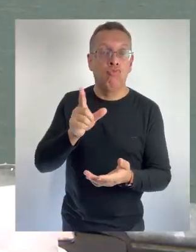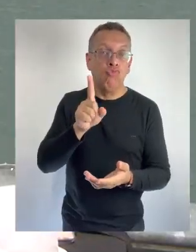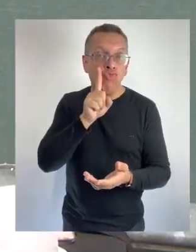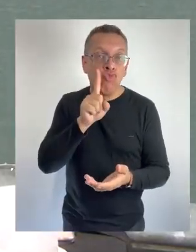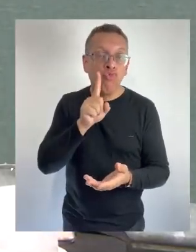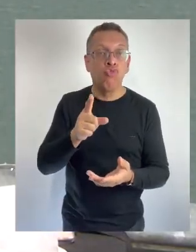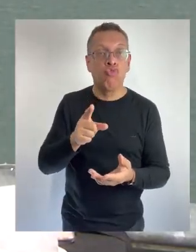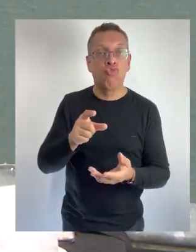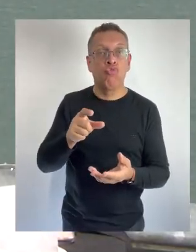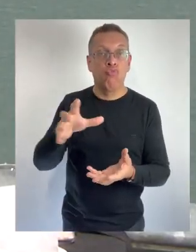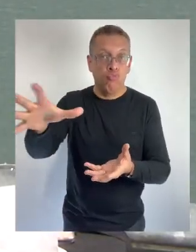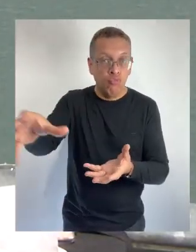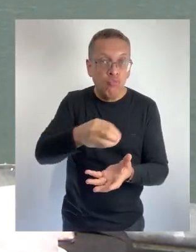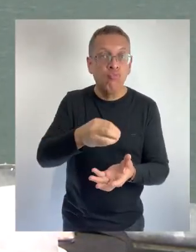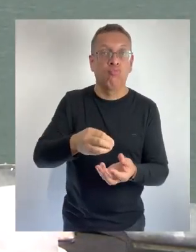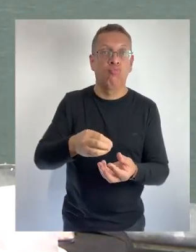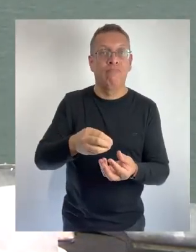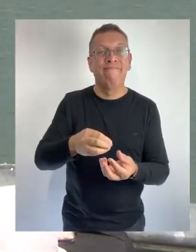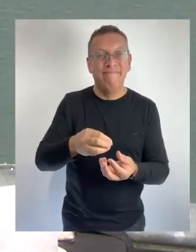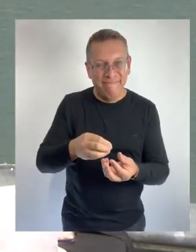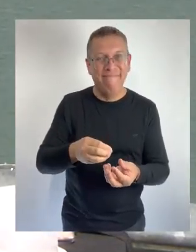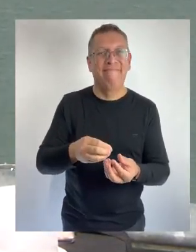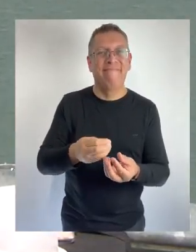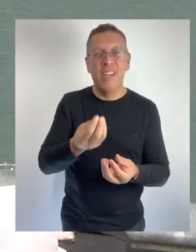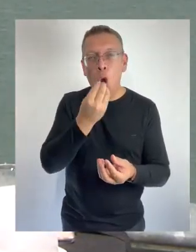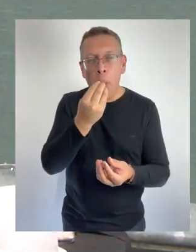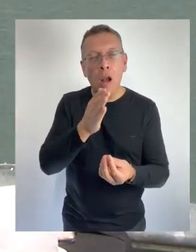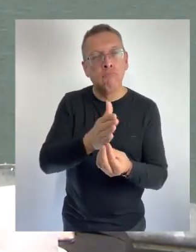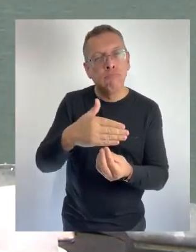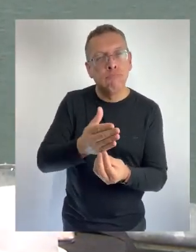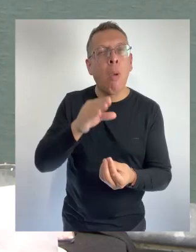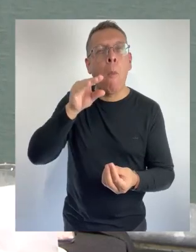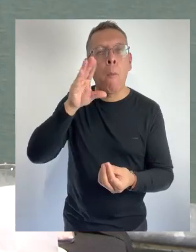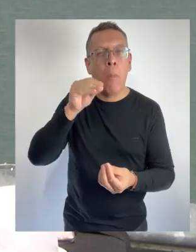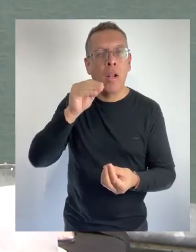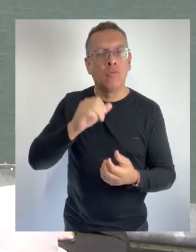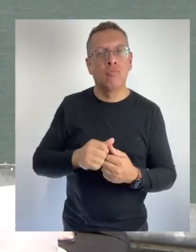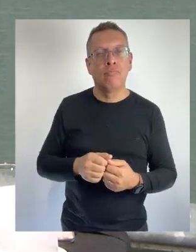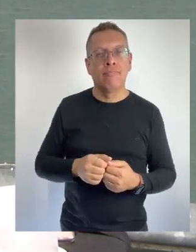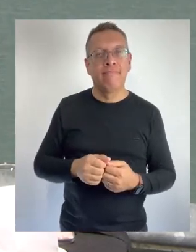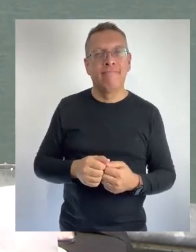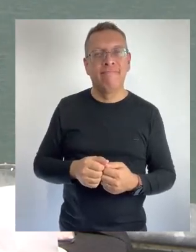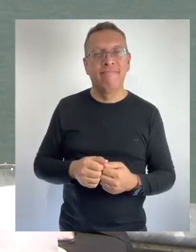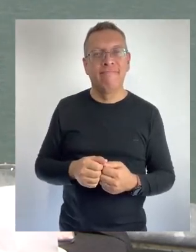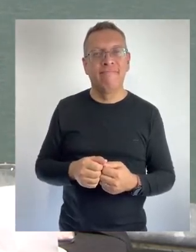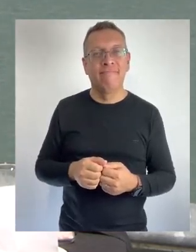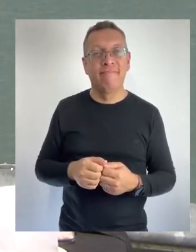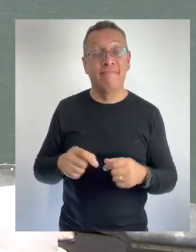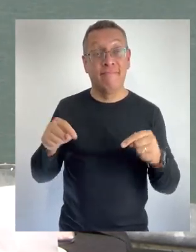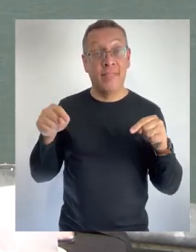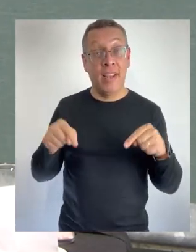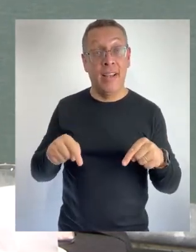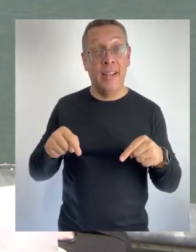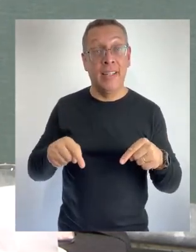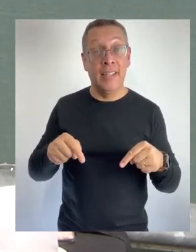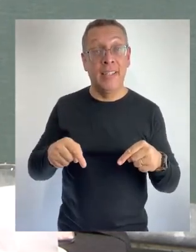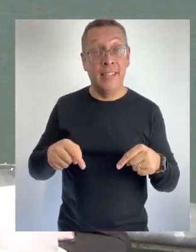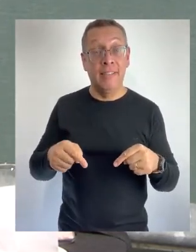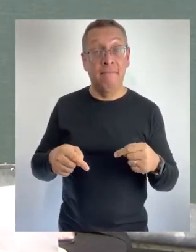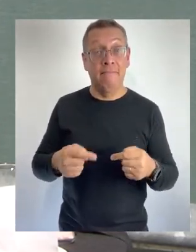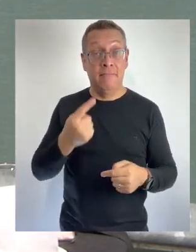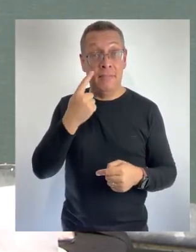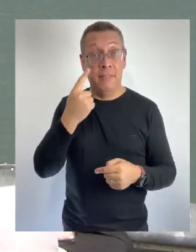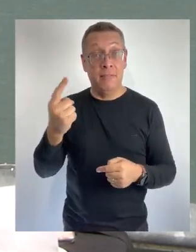couvercle. A mí me. Acá que estamos al aire libre, con un couvercle mejor. A la casa se puede poner, una vez